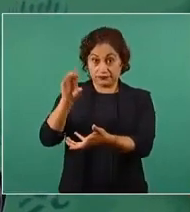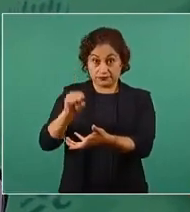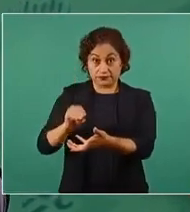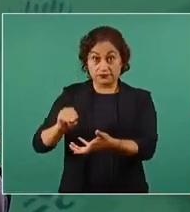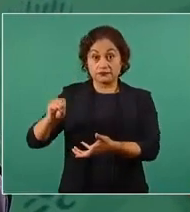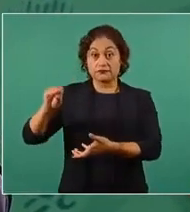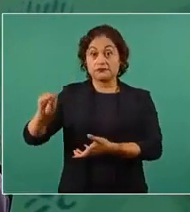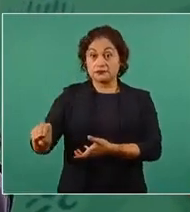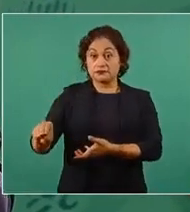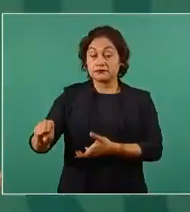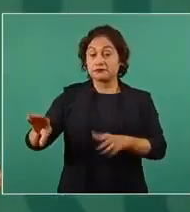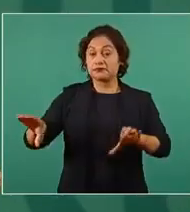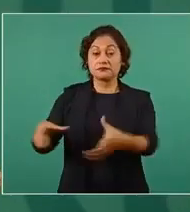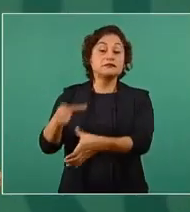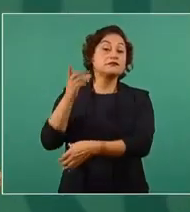legisladores